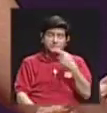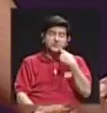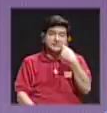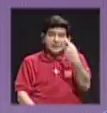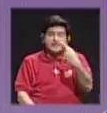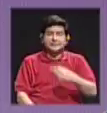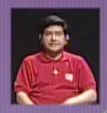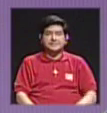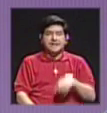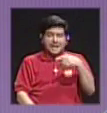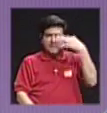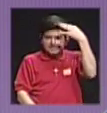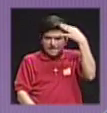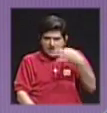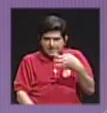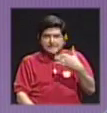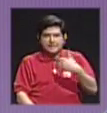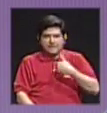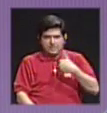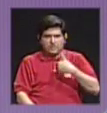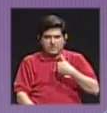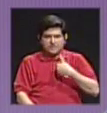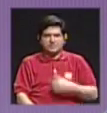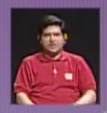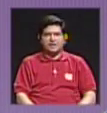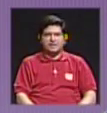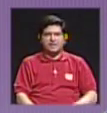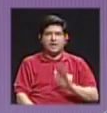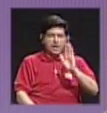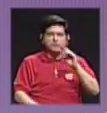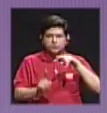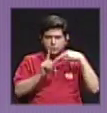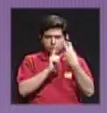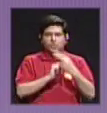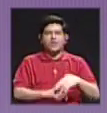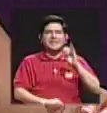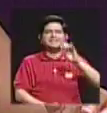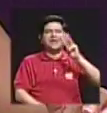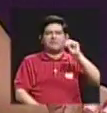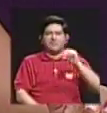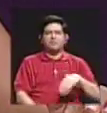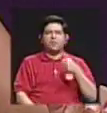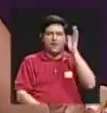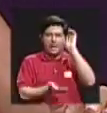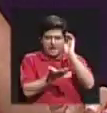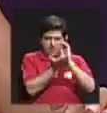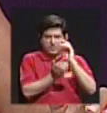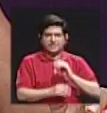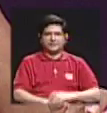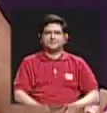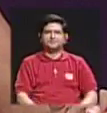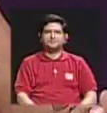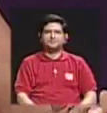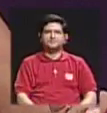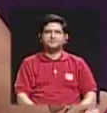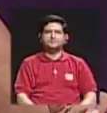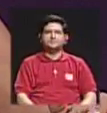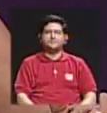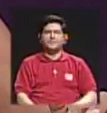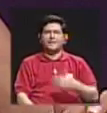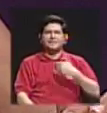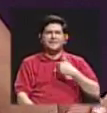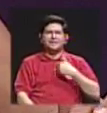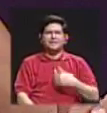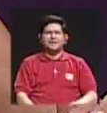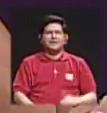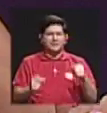está diciendo que esa es la posición de la perspectiva de él. Y doña Isabel Mora de Alajuelita dice, ¿qué es lo que